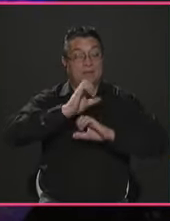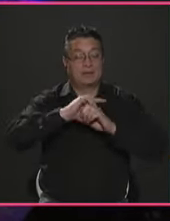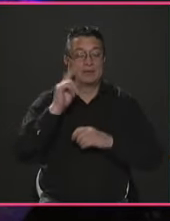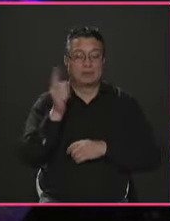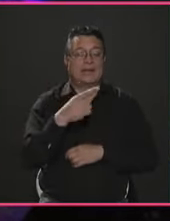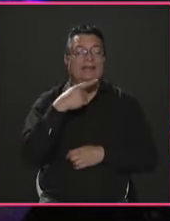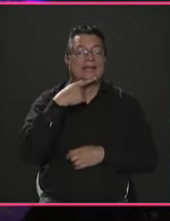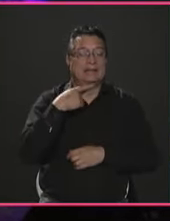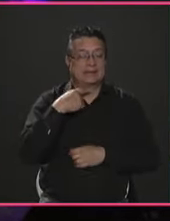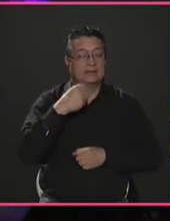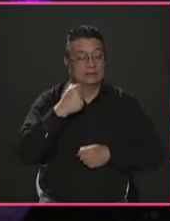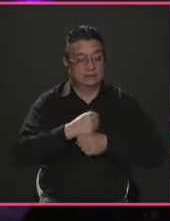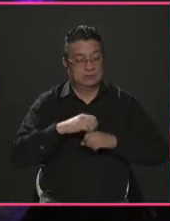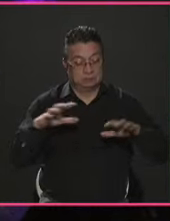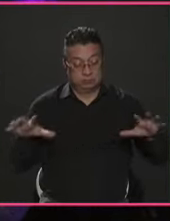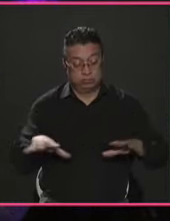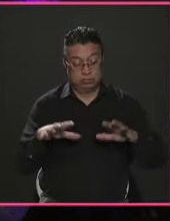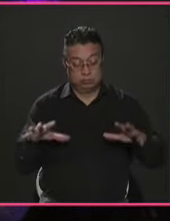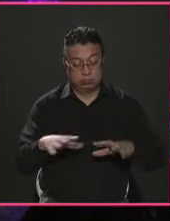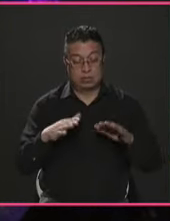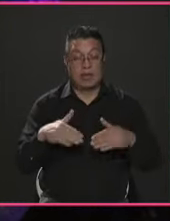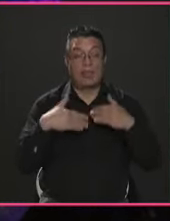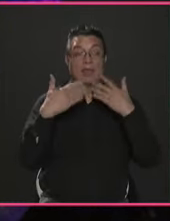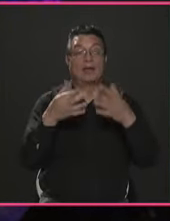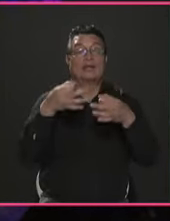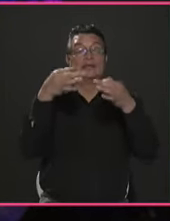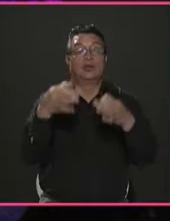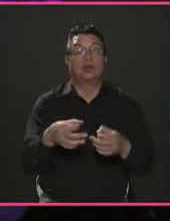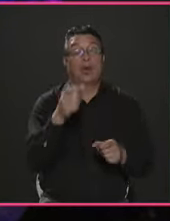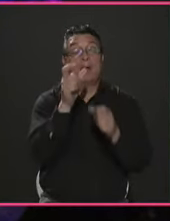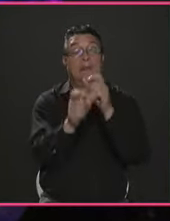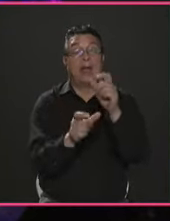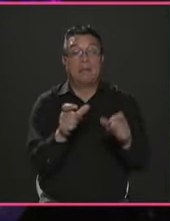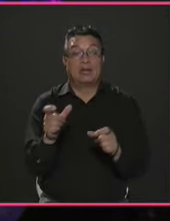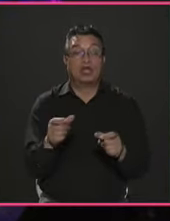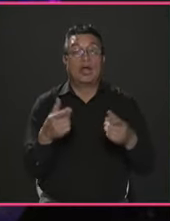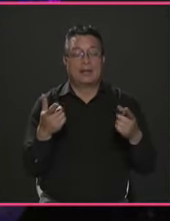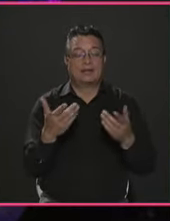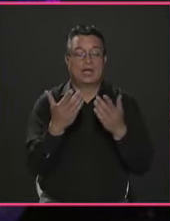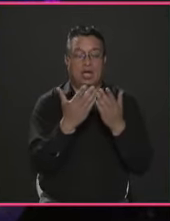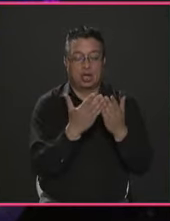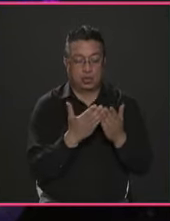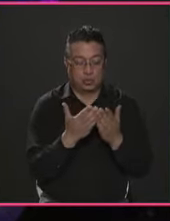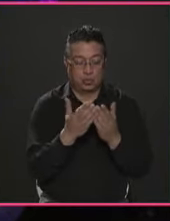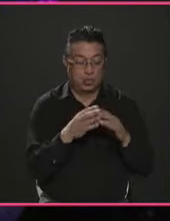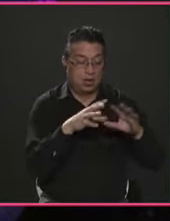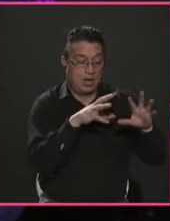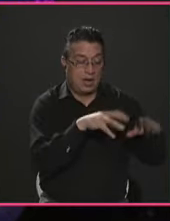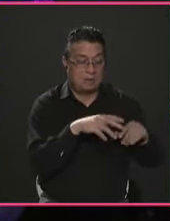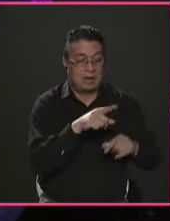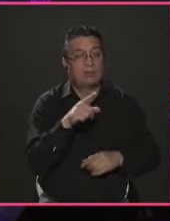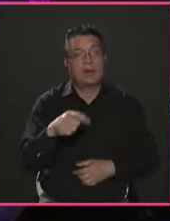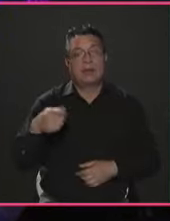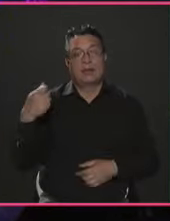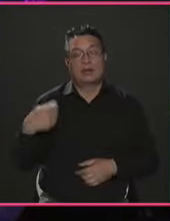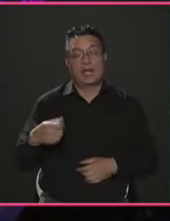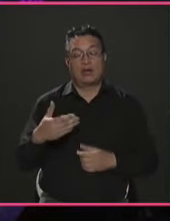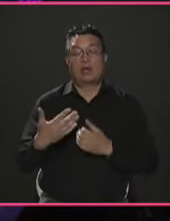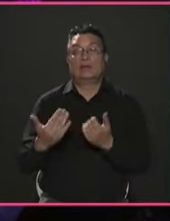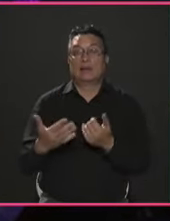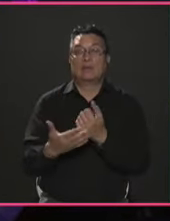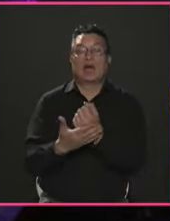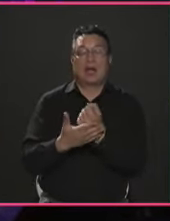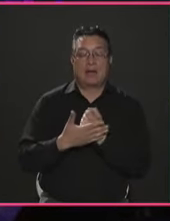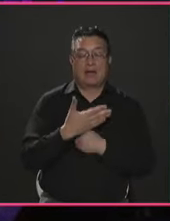interese y lo produzca de una manera que sea segura para las personas Entonces esto implica estudios en animales pero eso es caro por lo que necesitamos má ayuda del